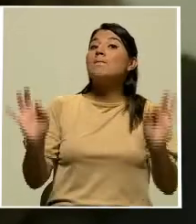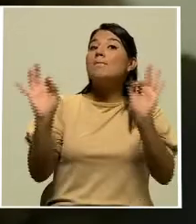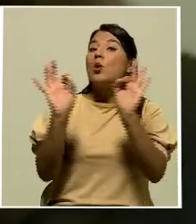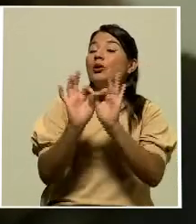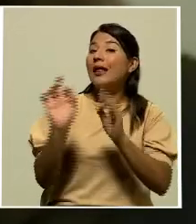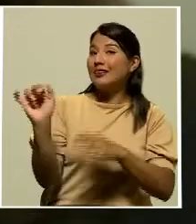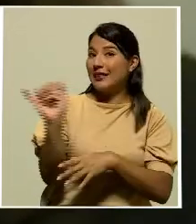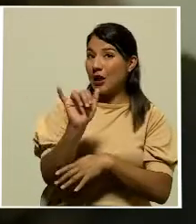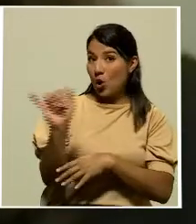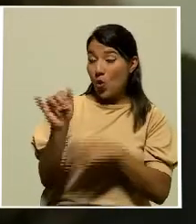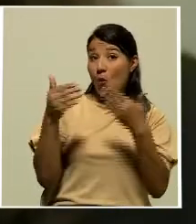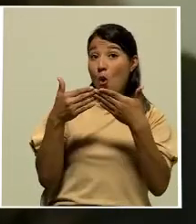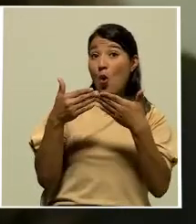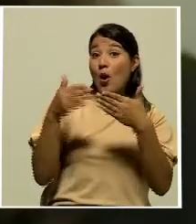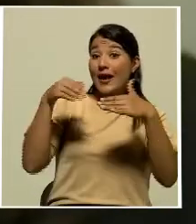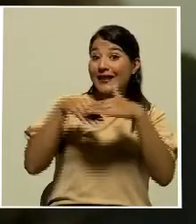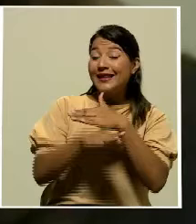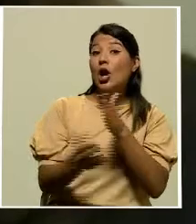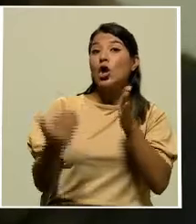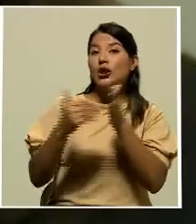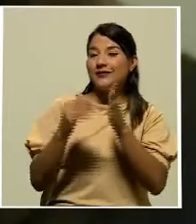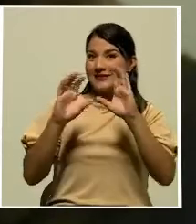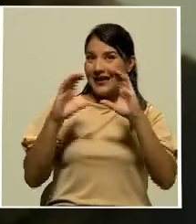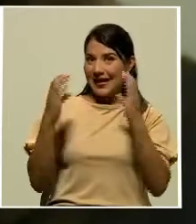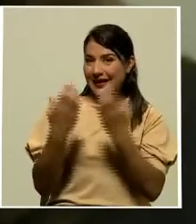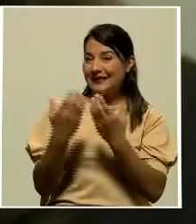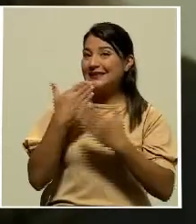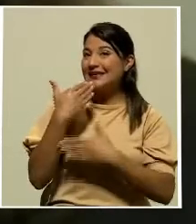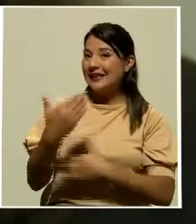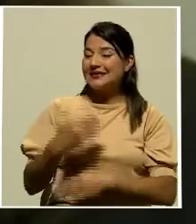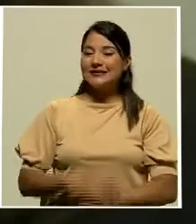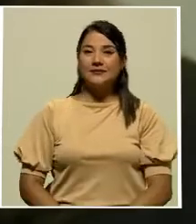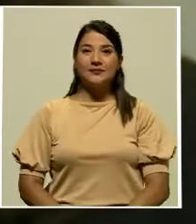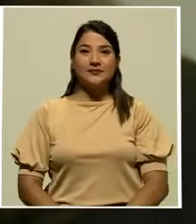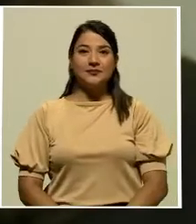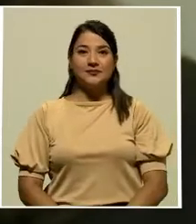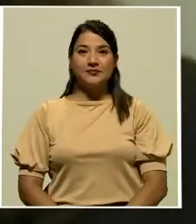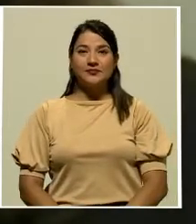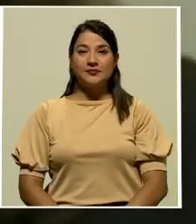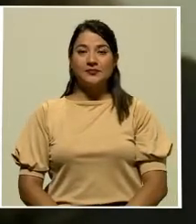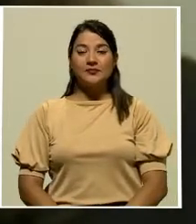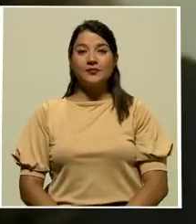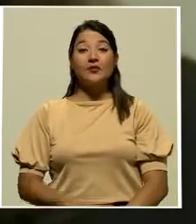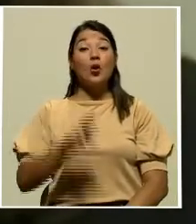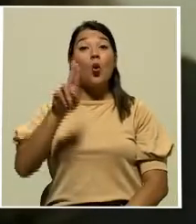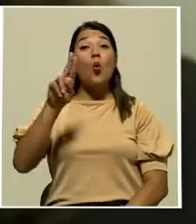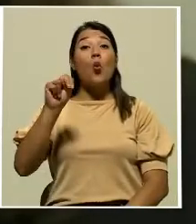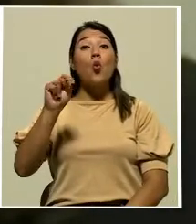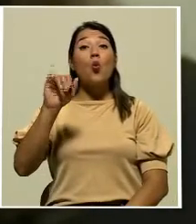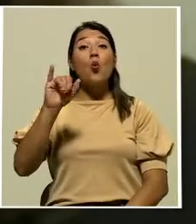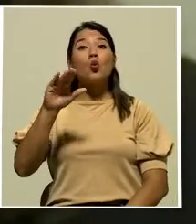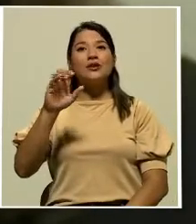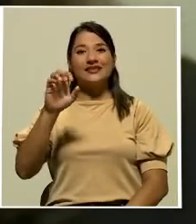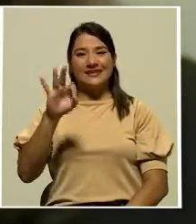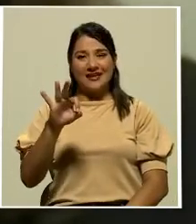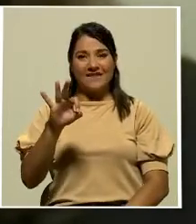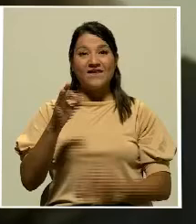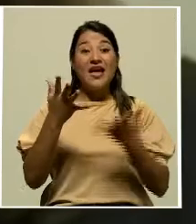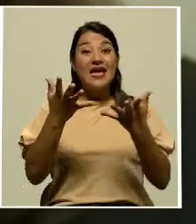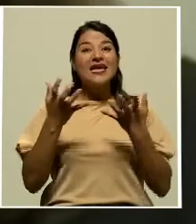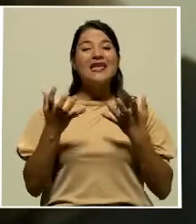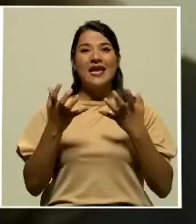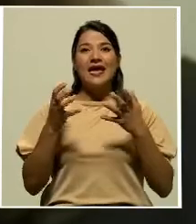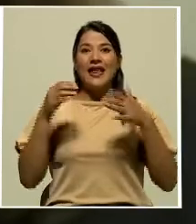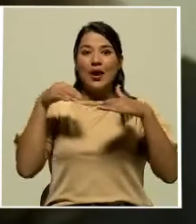la reapertura de las escuelas. Gracias. La UNICEF aboga por un regreso